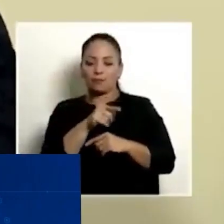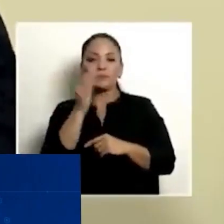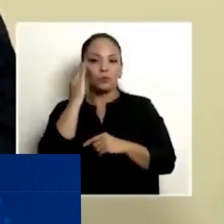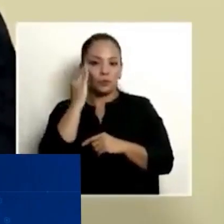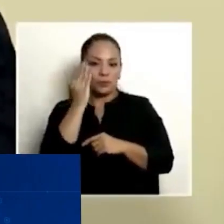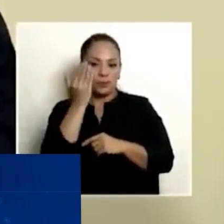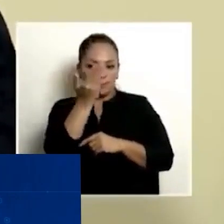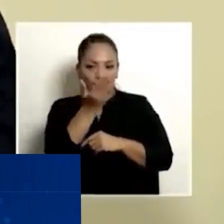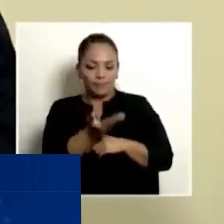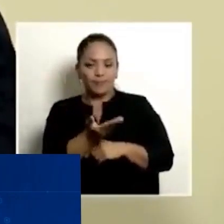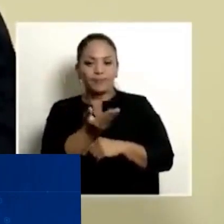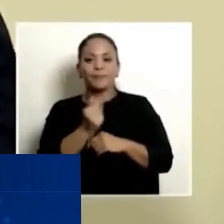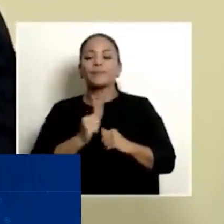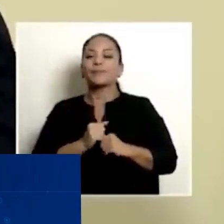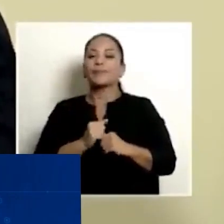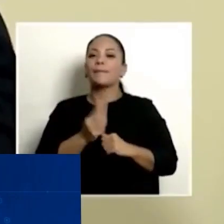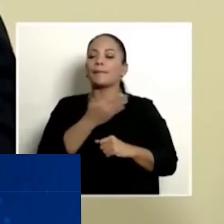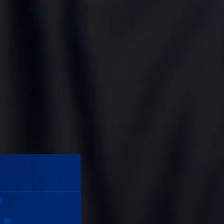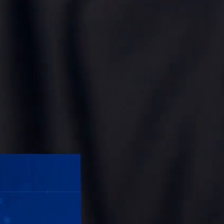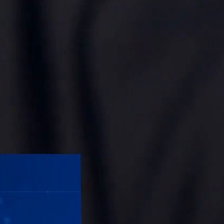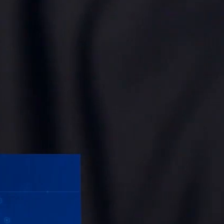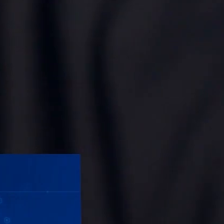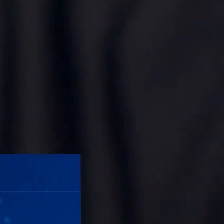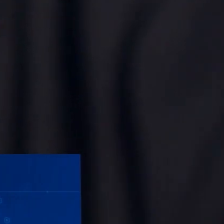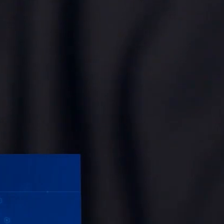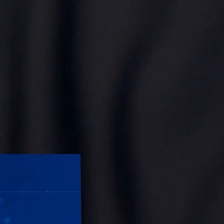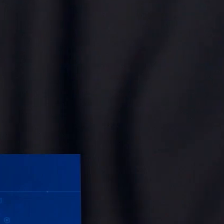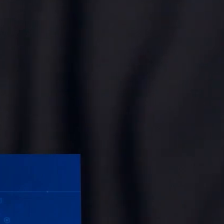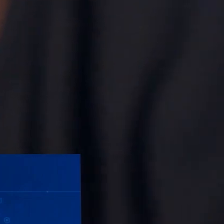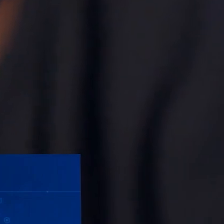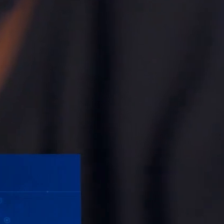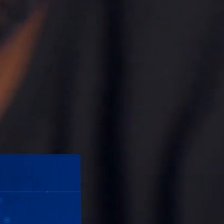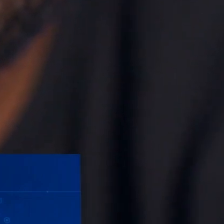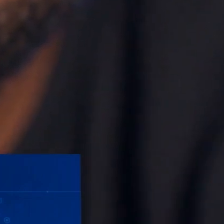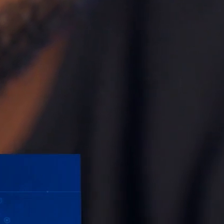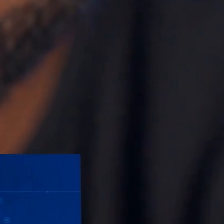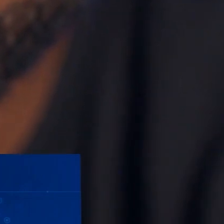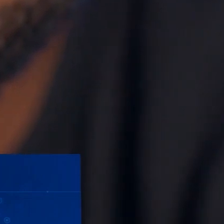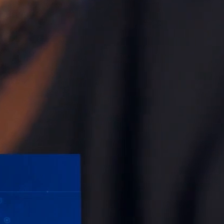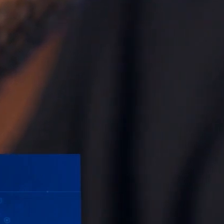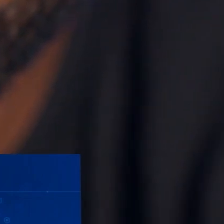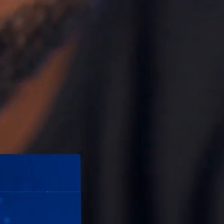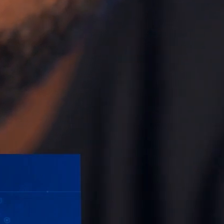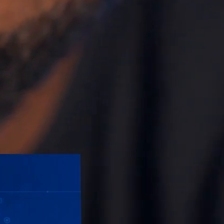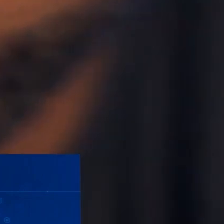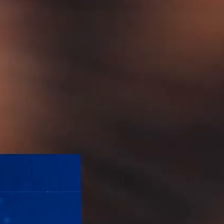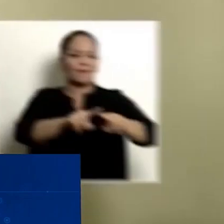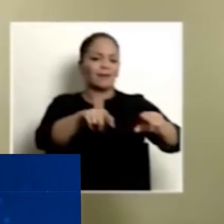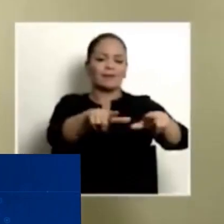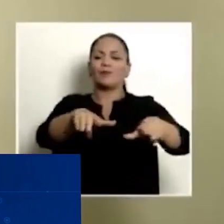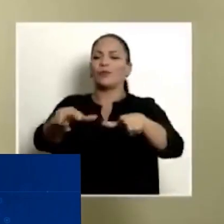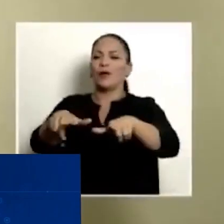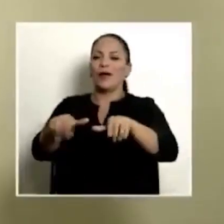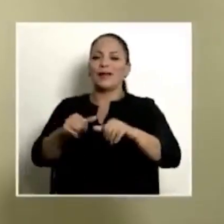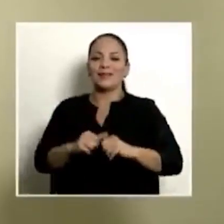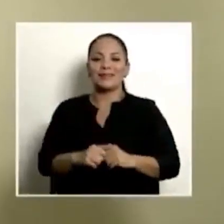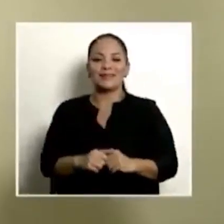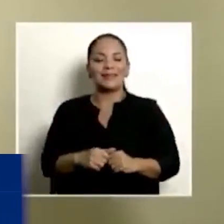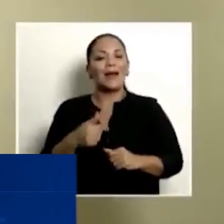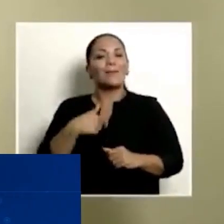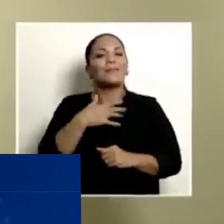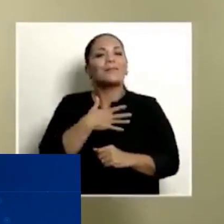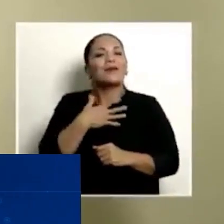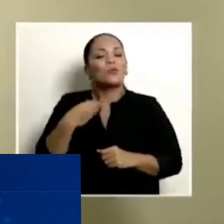El presidente de Costa Rica, Rodrigo Chávez, está impulsando la marihuana recreativa en la Asamblea Legislativa del país. A mí me